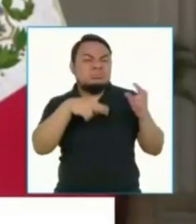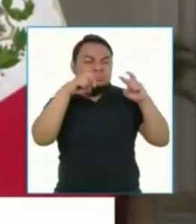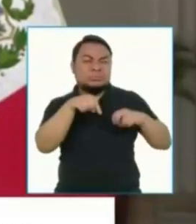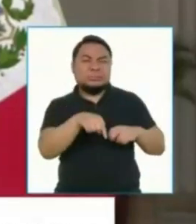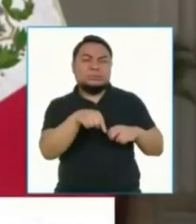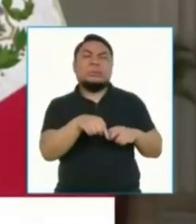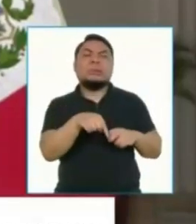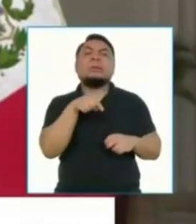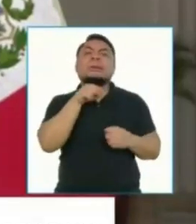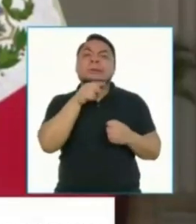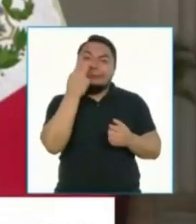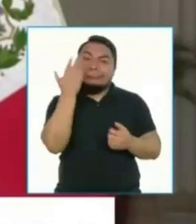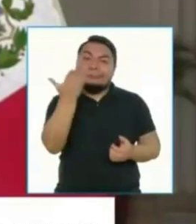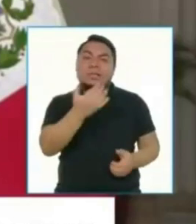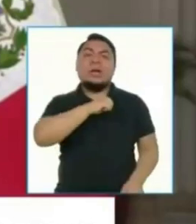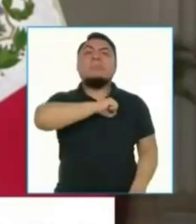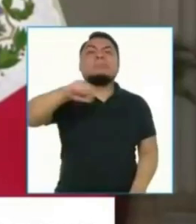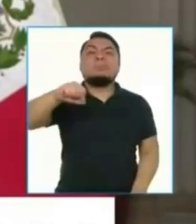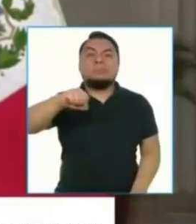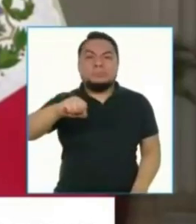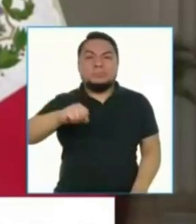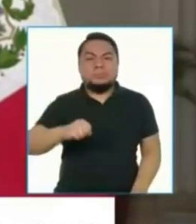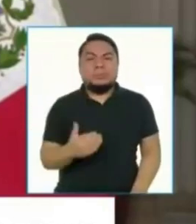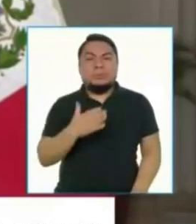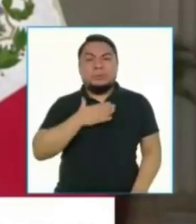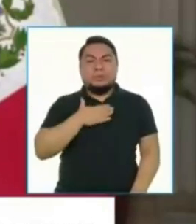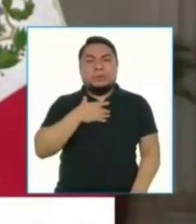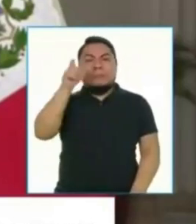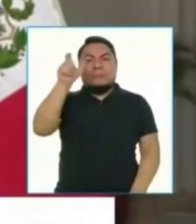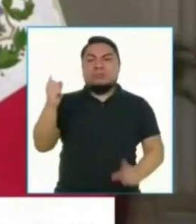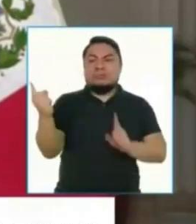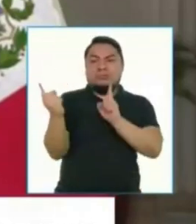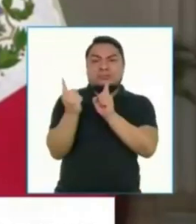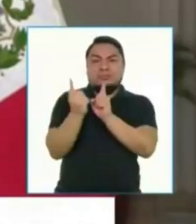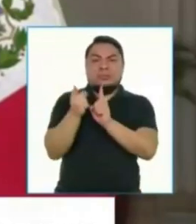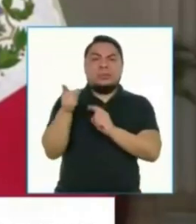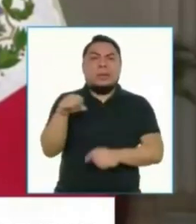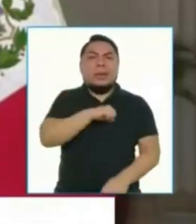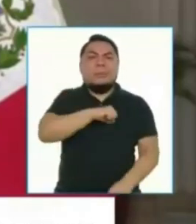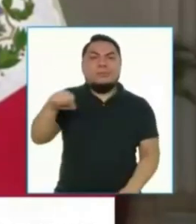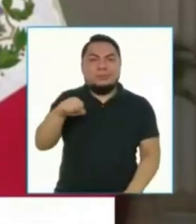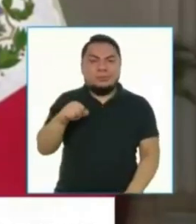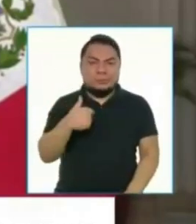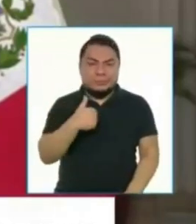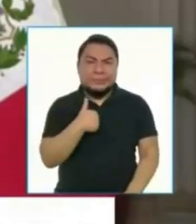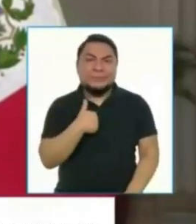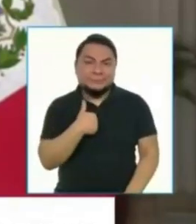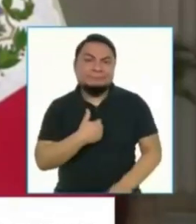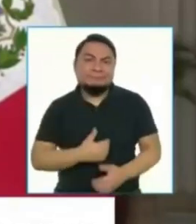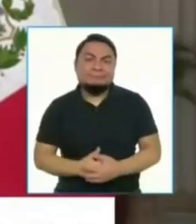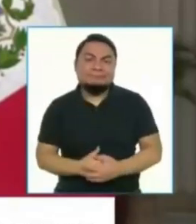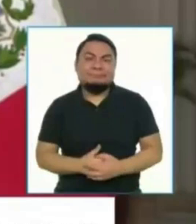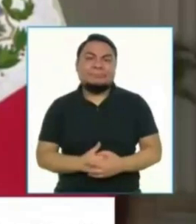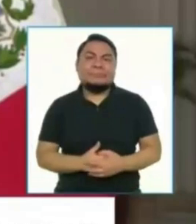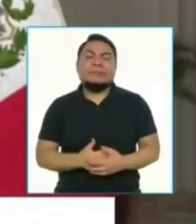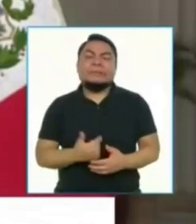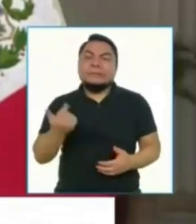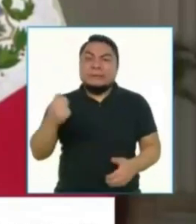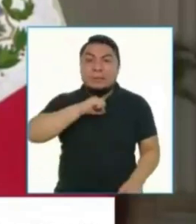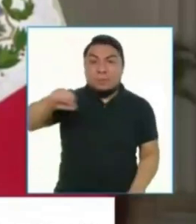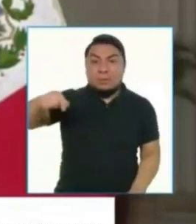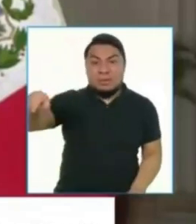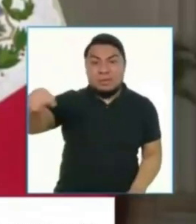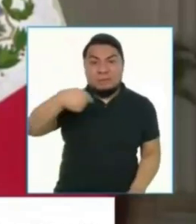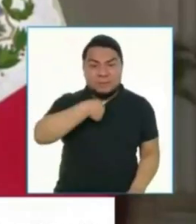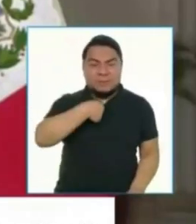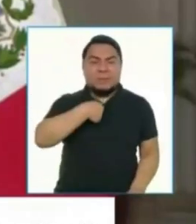más. Entonces, lo que va a suceder es que Vizcarra sí se presenta a la Comisión de Fiscalización. Primero, no va a haber un nuevo presidente del Congreso, no va a ser